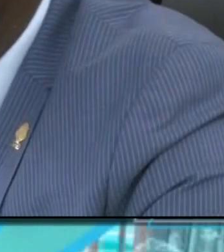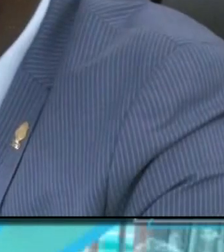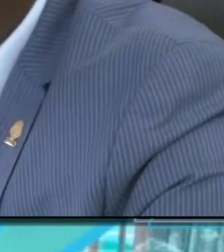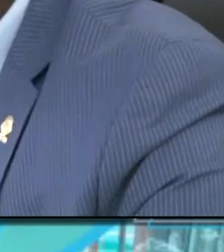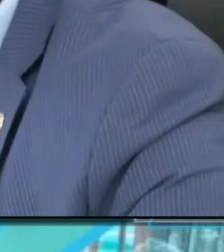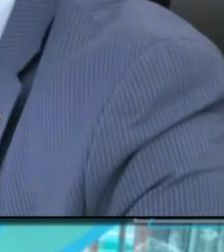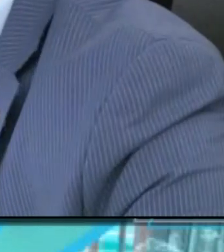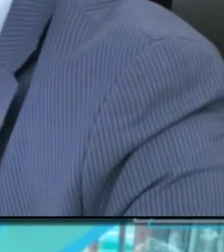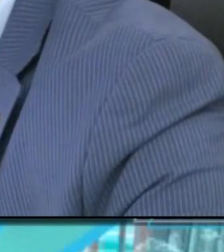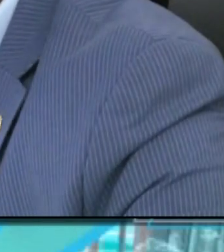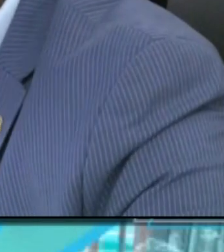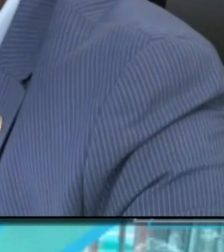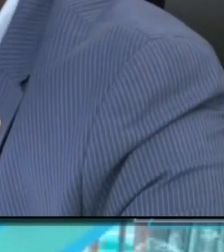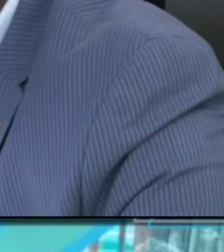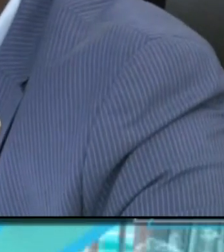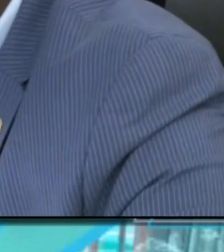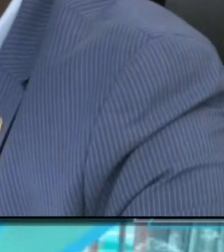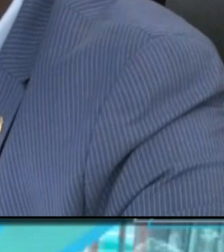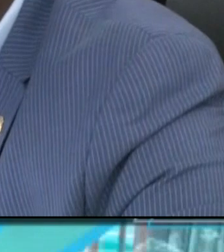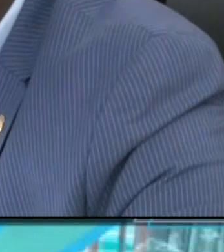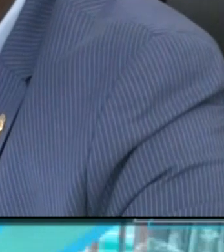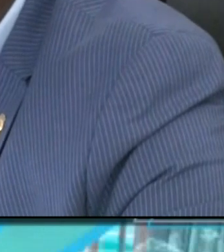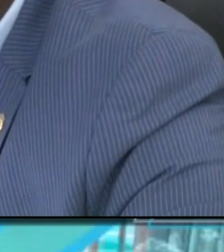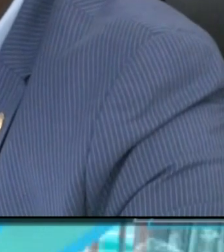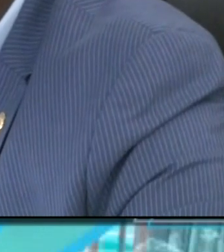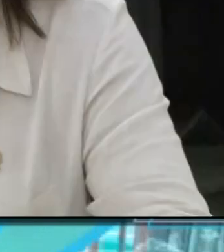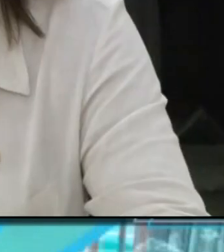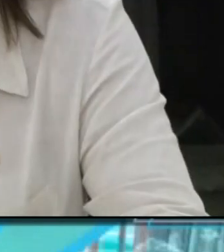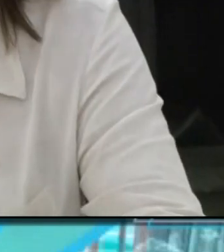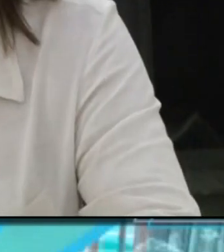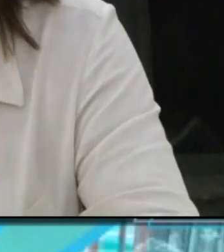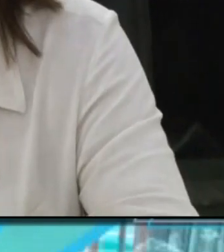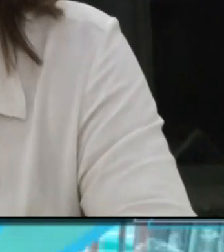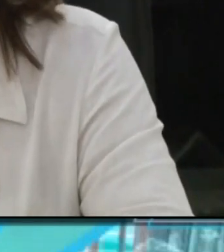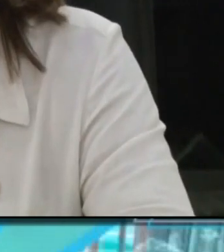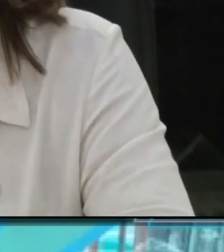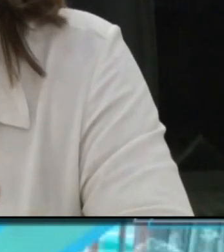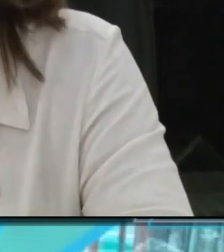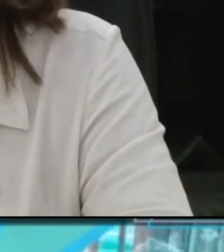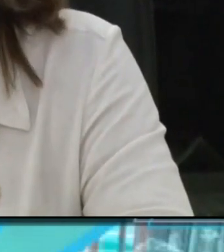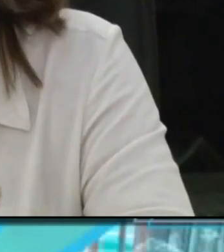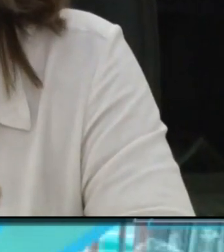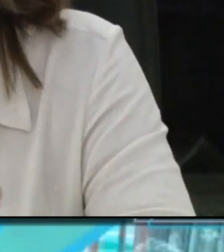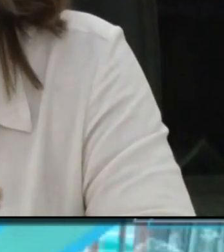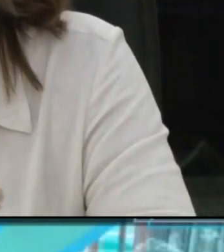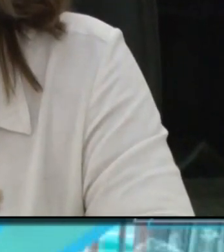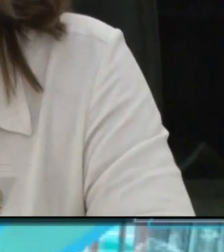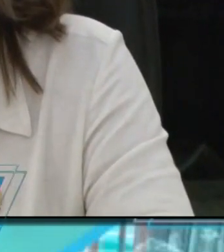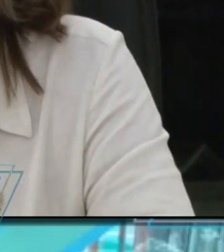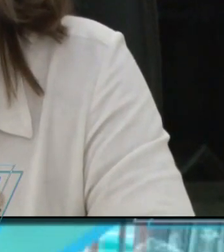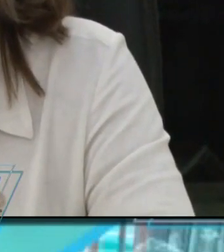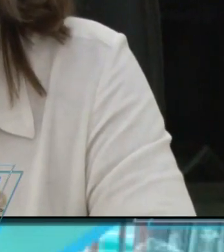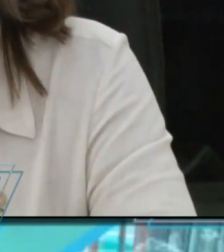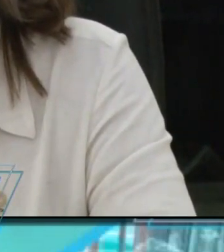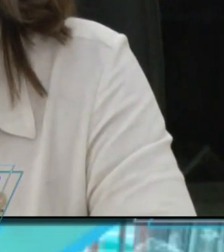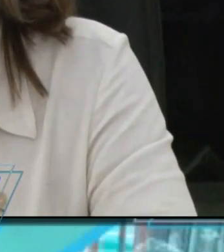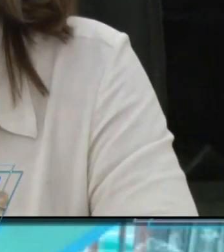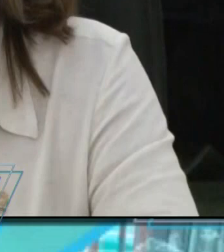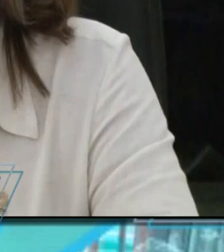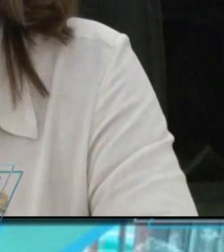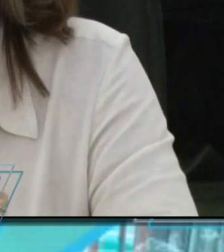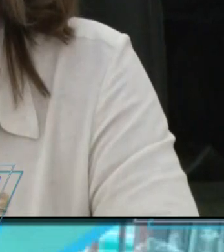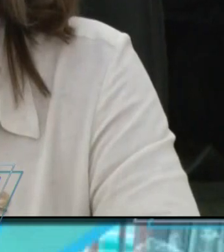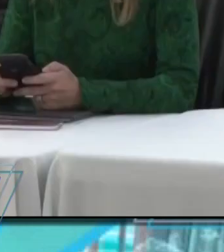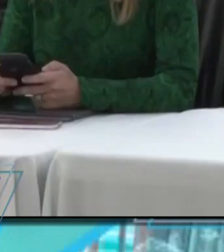de Liberación Nacional, Gustavo Viales. Esta moción hoy paralizó el Congreso y no se pudo debatir el término de